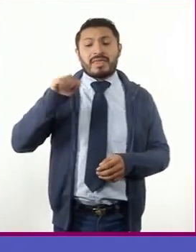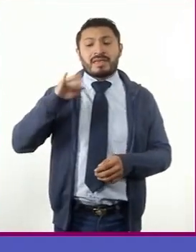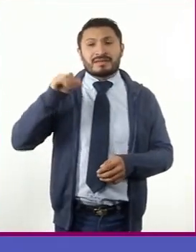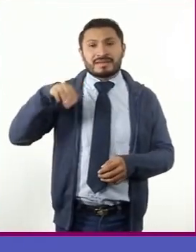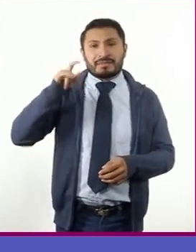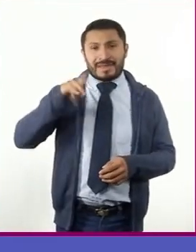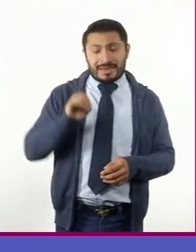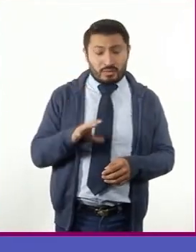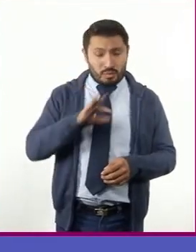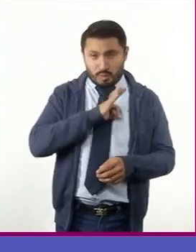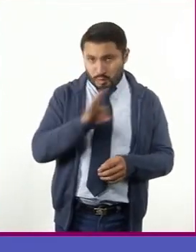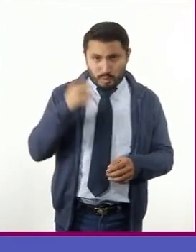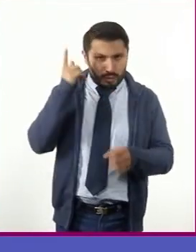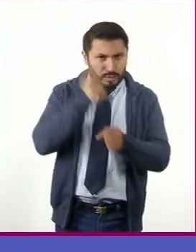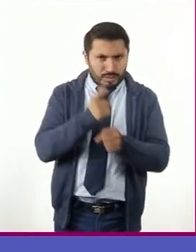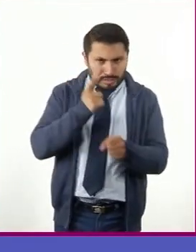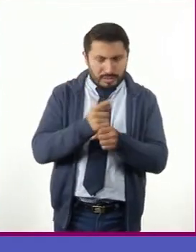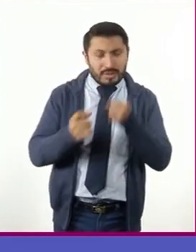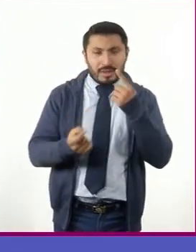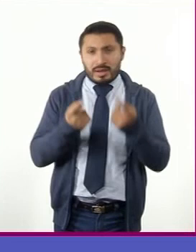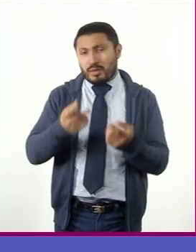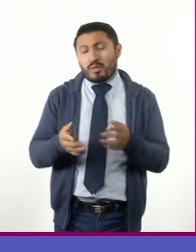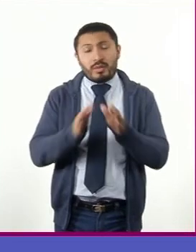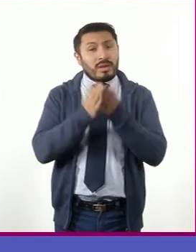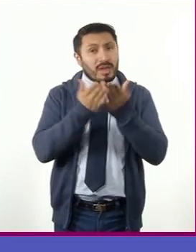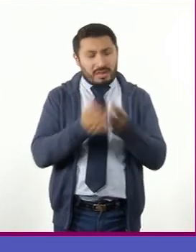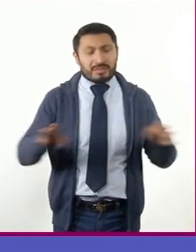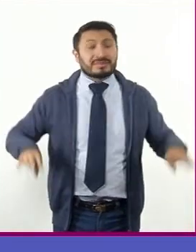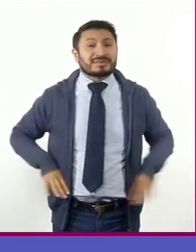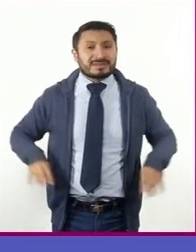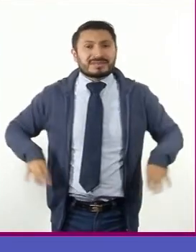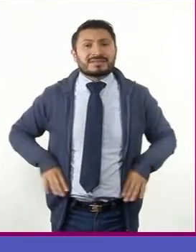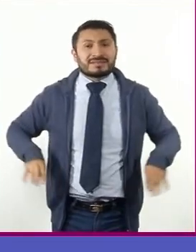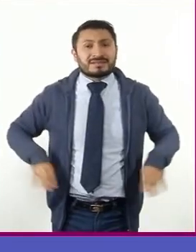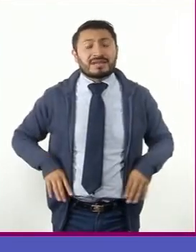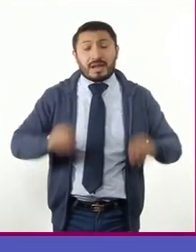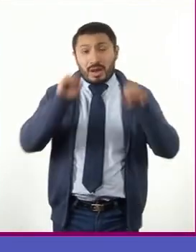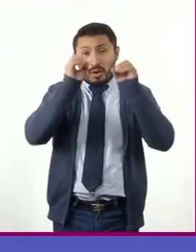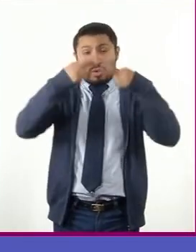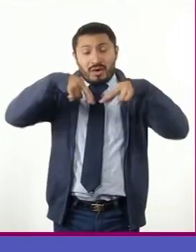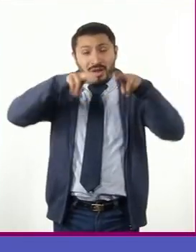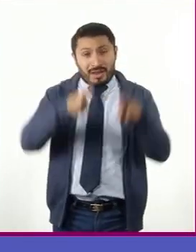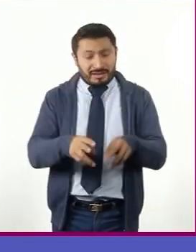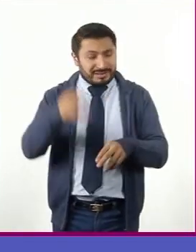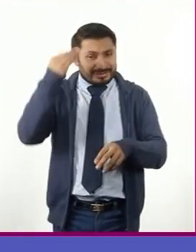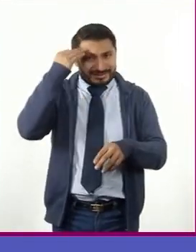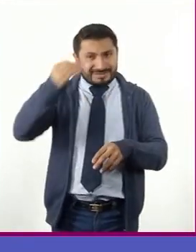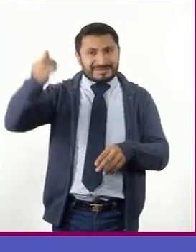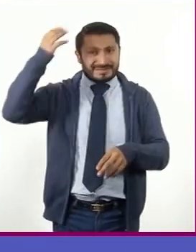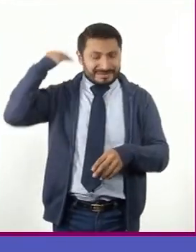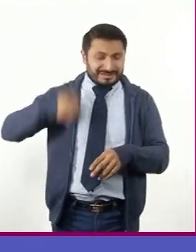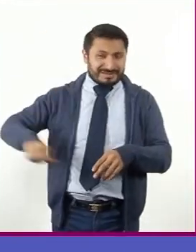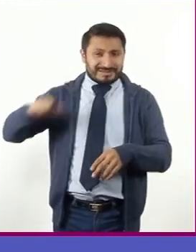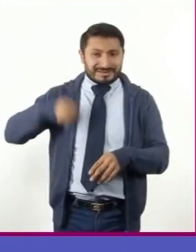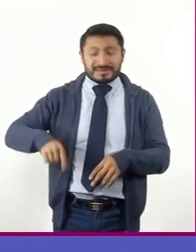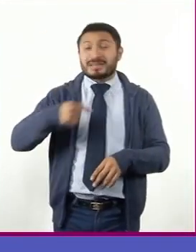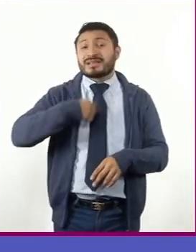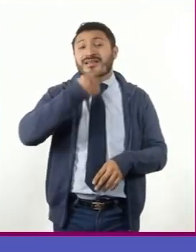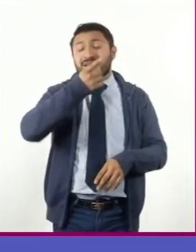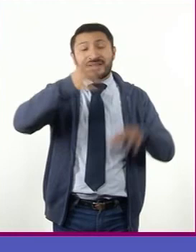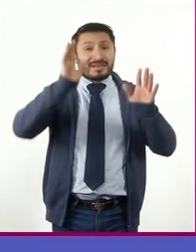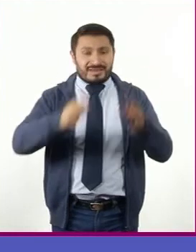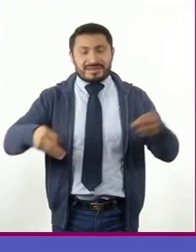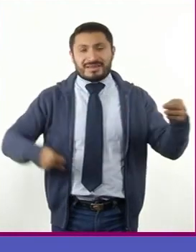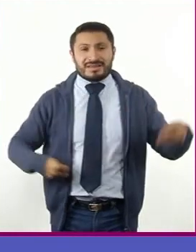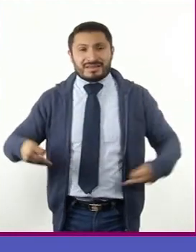podemos encontrar en algunas de las obras características o representativas de la época. Ya he mencionado, por ejemplo, el